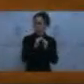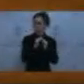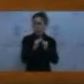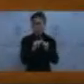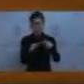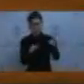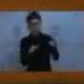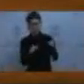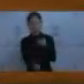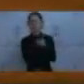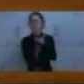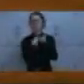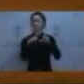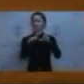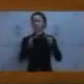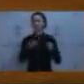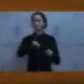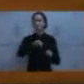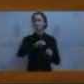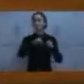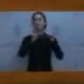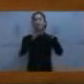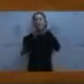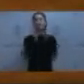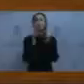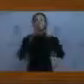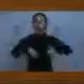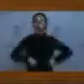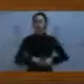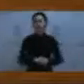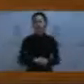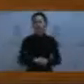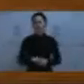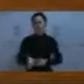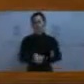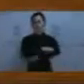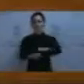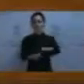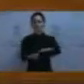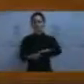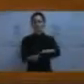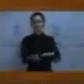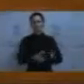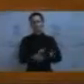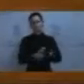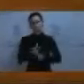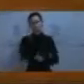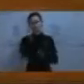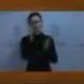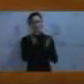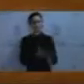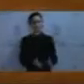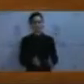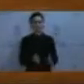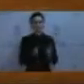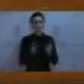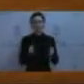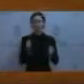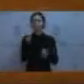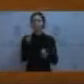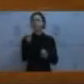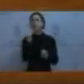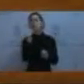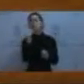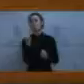parte de Asturias y nosotros somos asturianos. Por parte del Gobierno, consejera, poco se ha hecho para fortalecer su